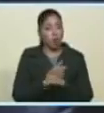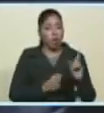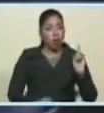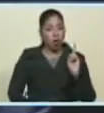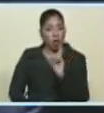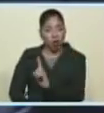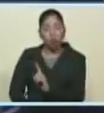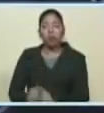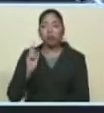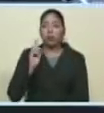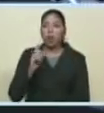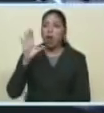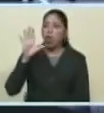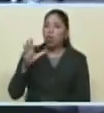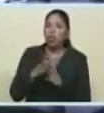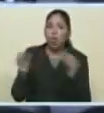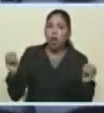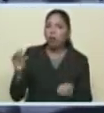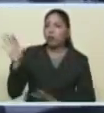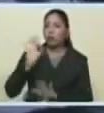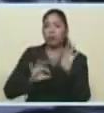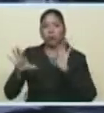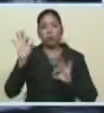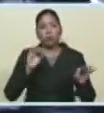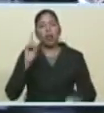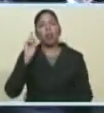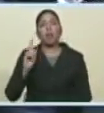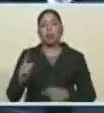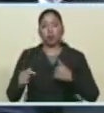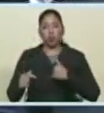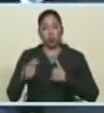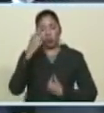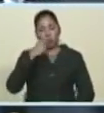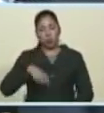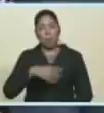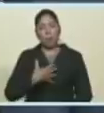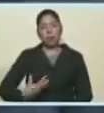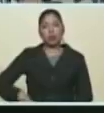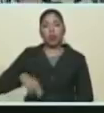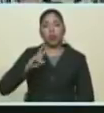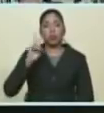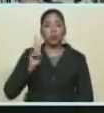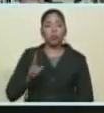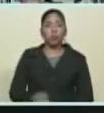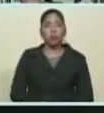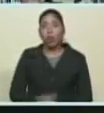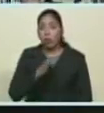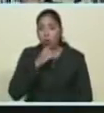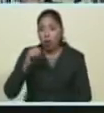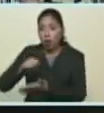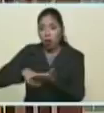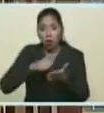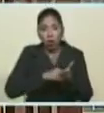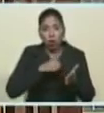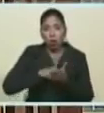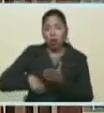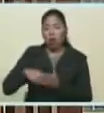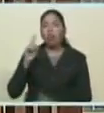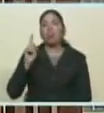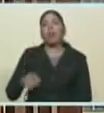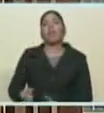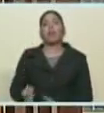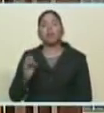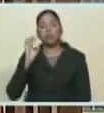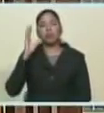legítimos, electos por el voto popular, y el presidente de la República. Si no existiera, tendríamos que crearlo, pero